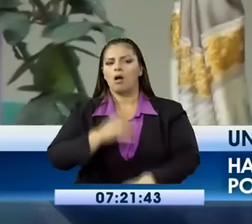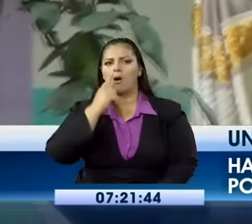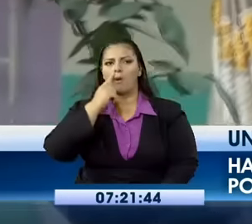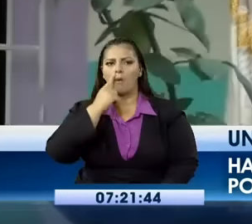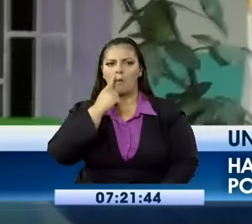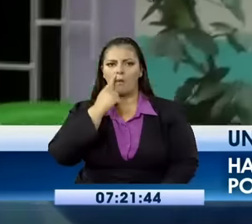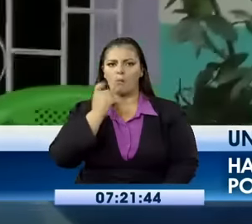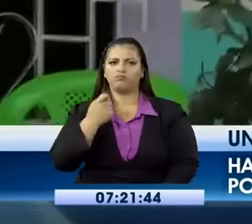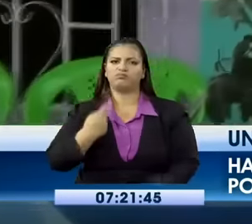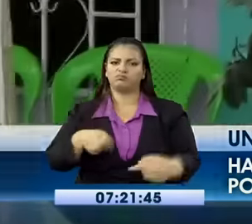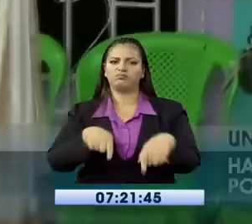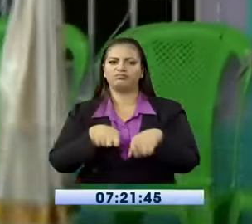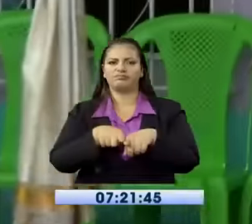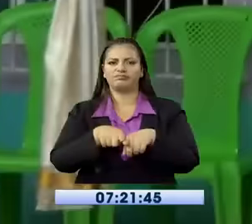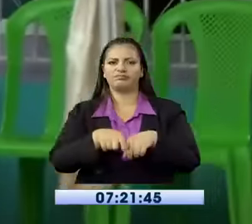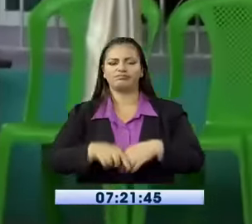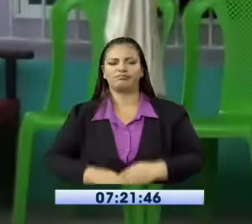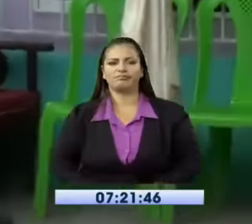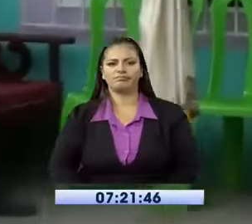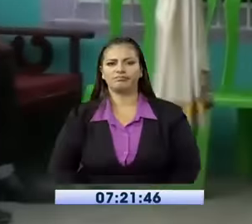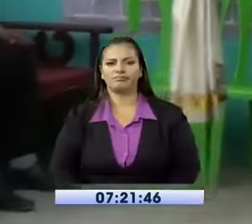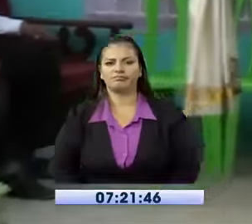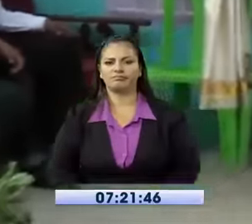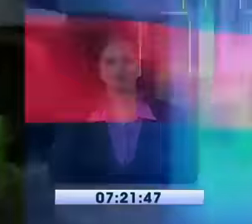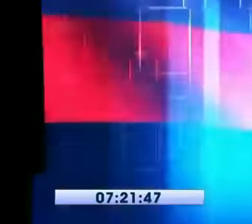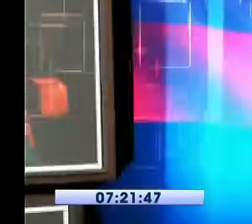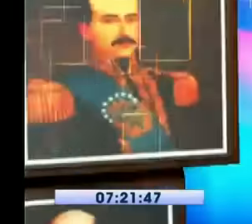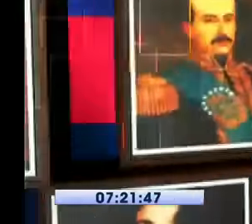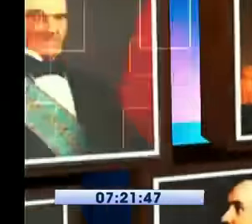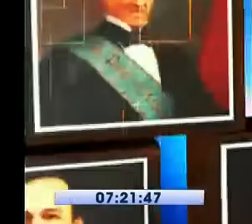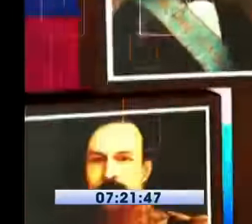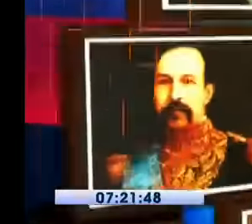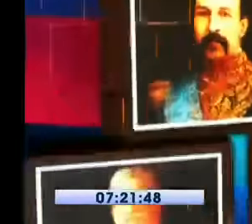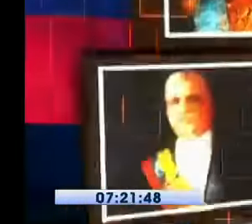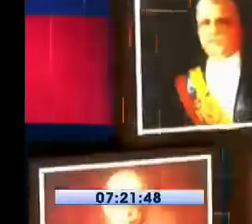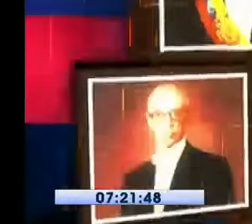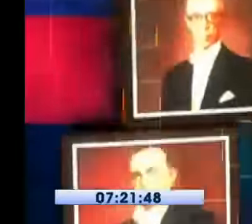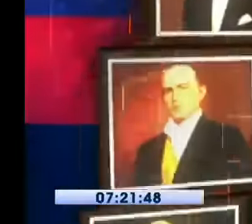machala informó Karina valdivieso